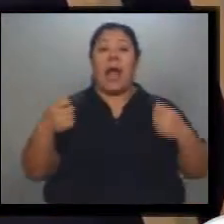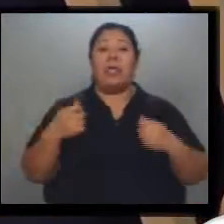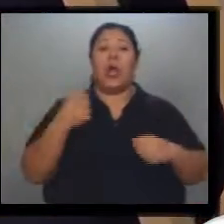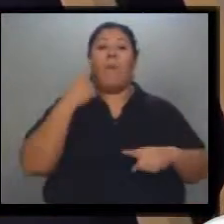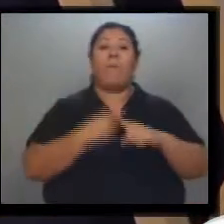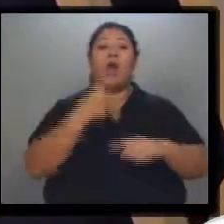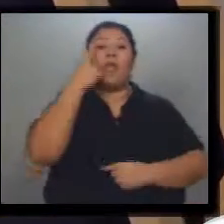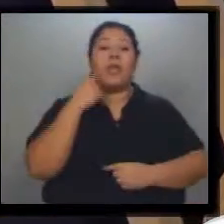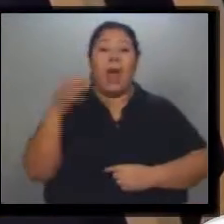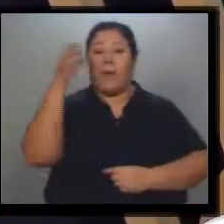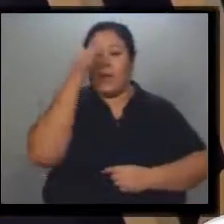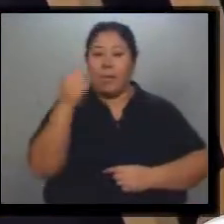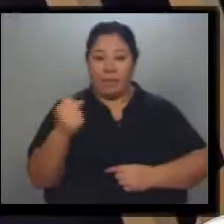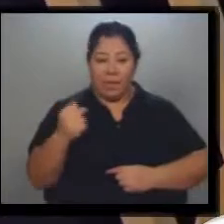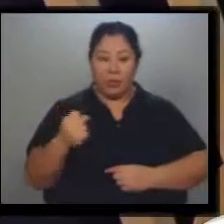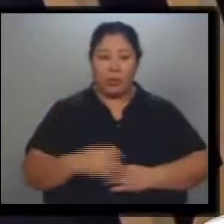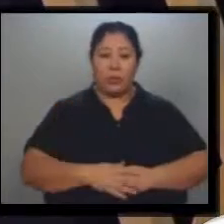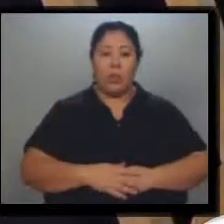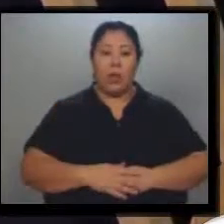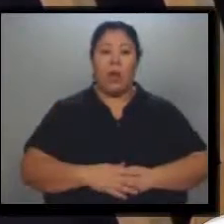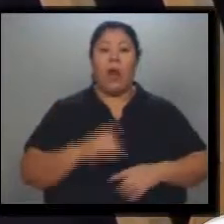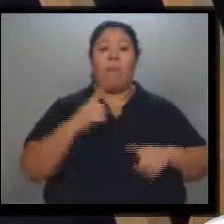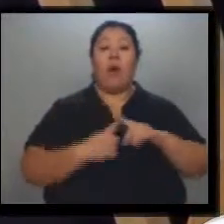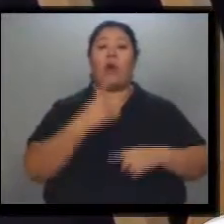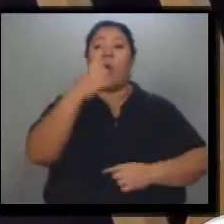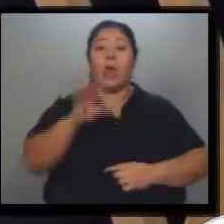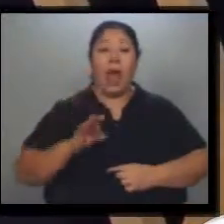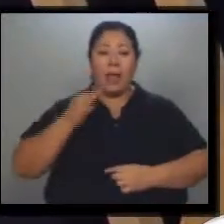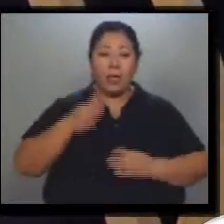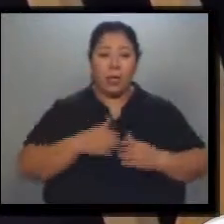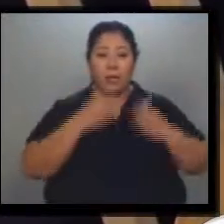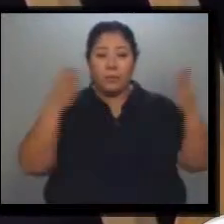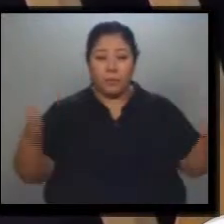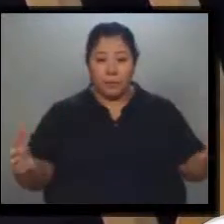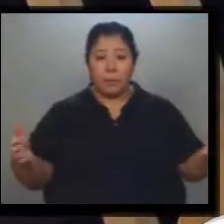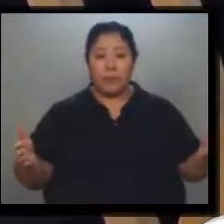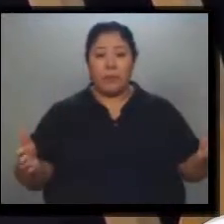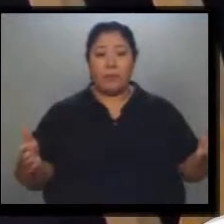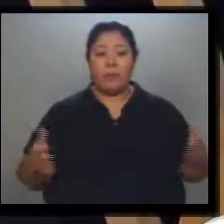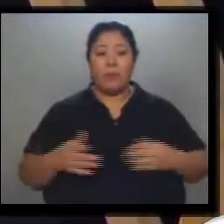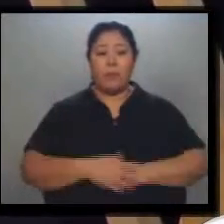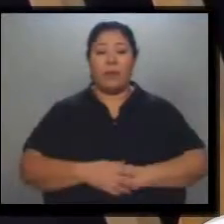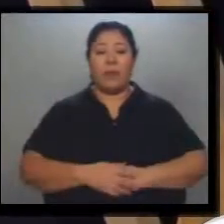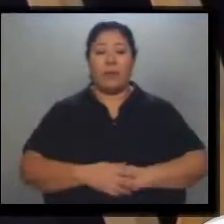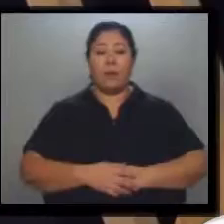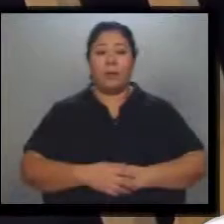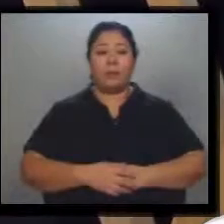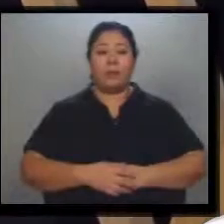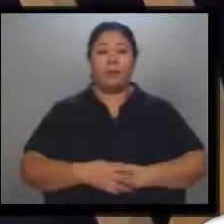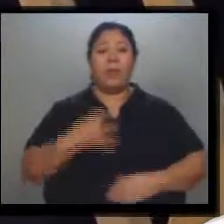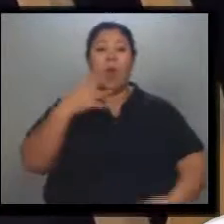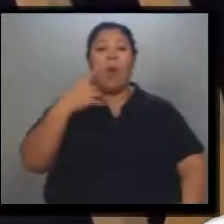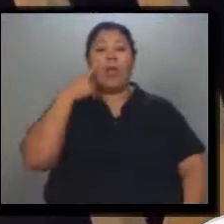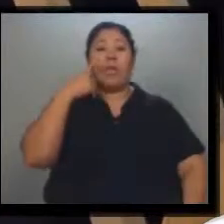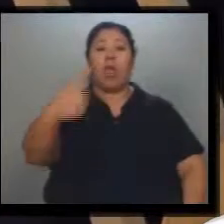semana, por mes son 400 y por año 10 meses, porque si lo vas a buscar a tu nena al colegio, sí, pongamos 10 meses, 4.000